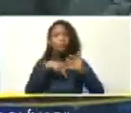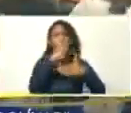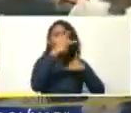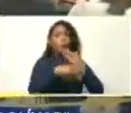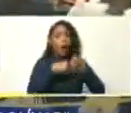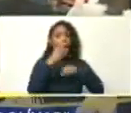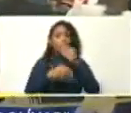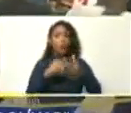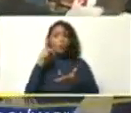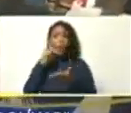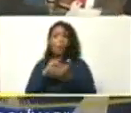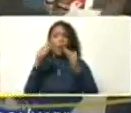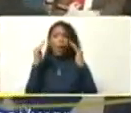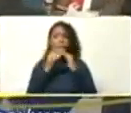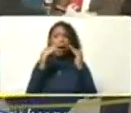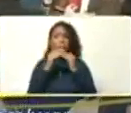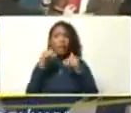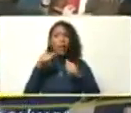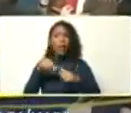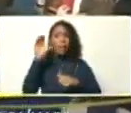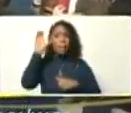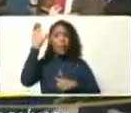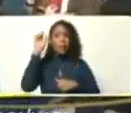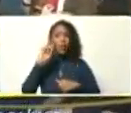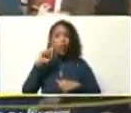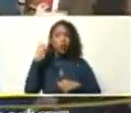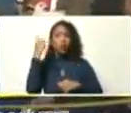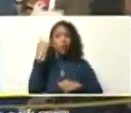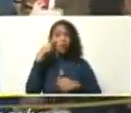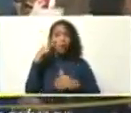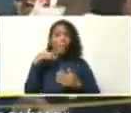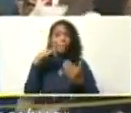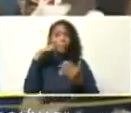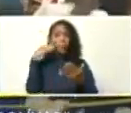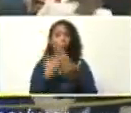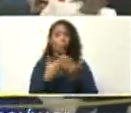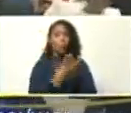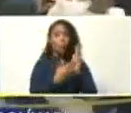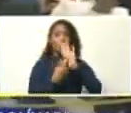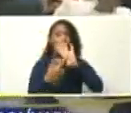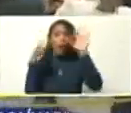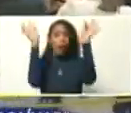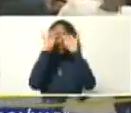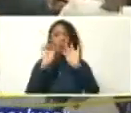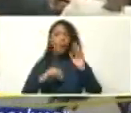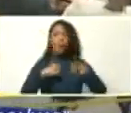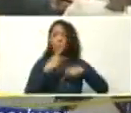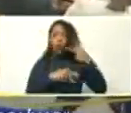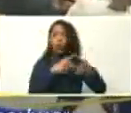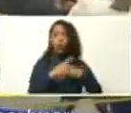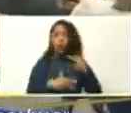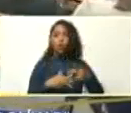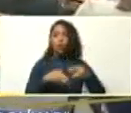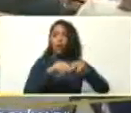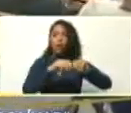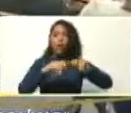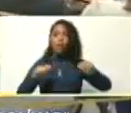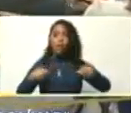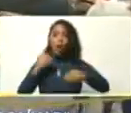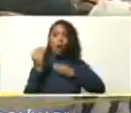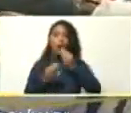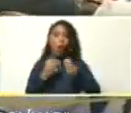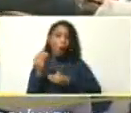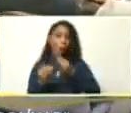llegado a los hogares del país, no solamente para mostrar las formas de producción de la tierra y